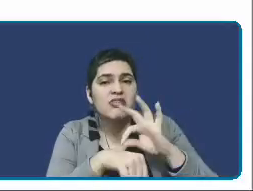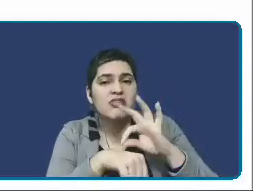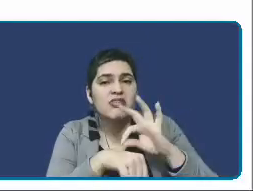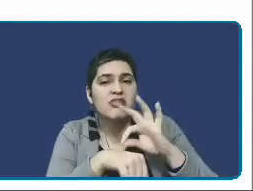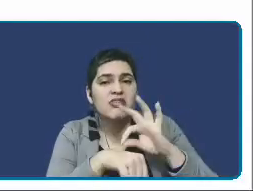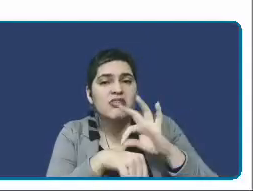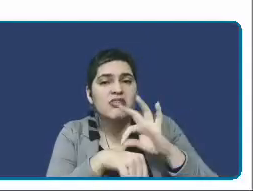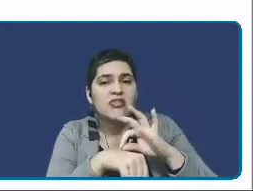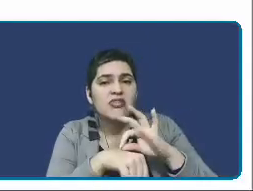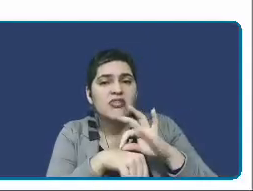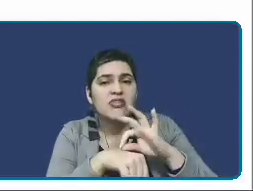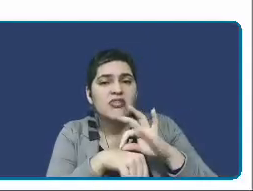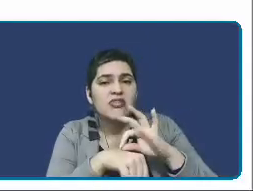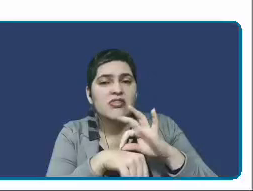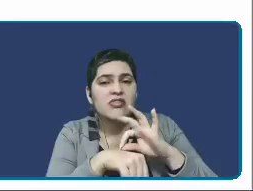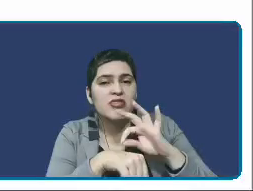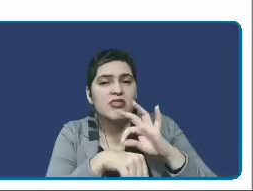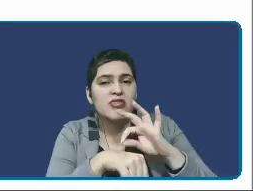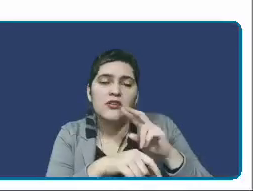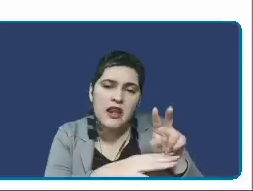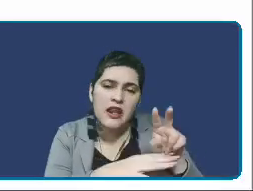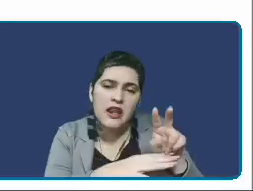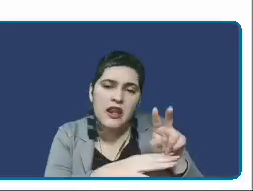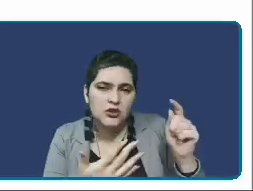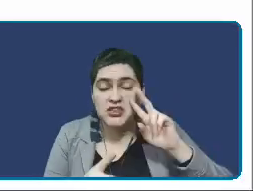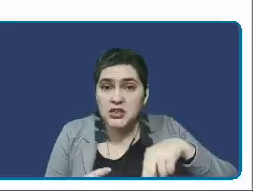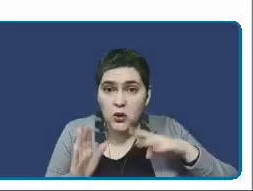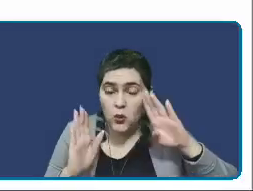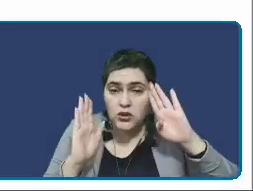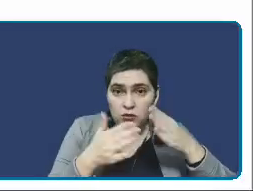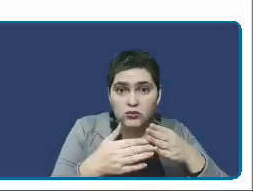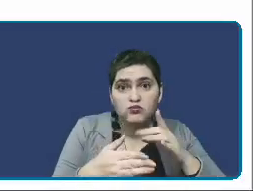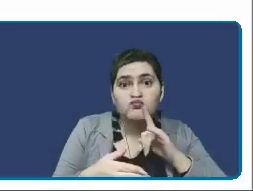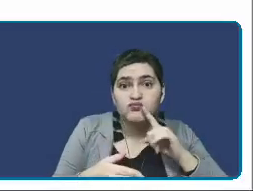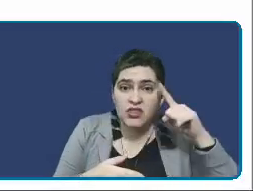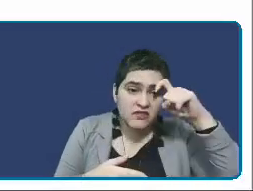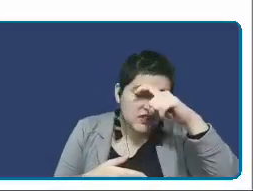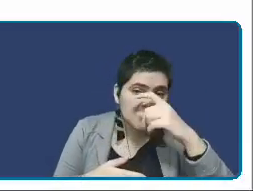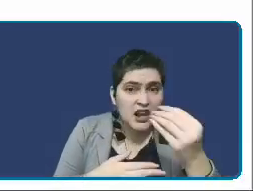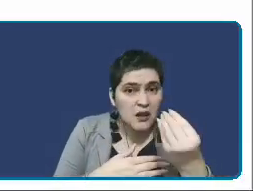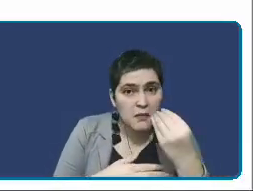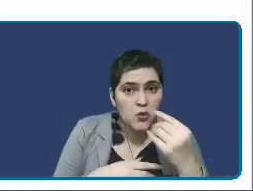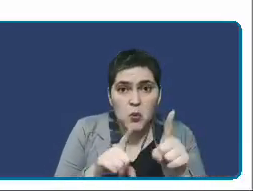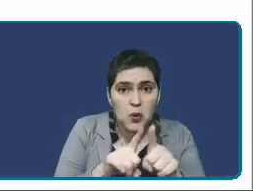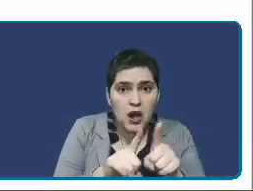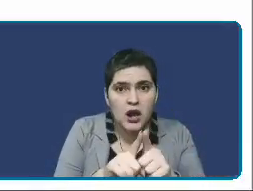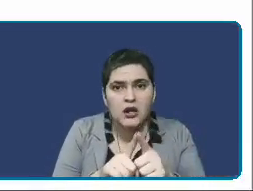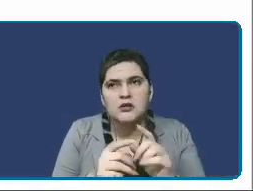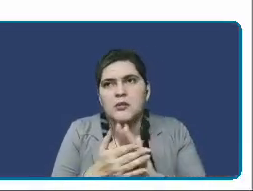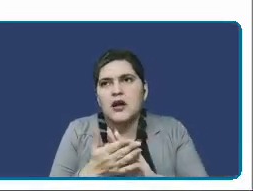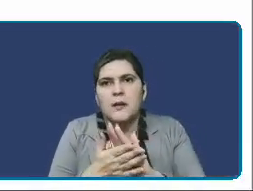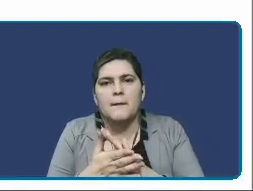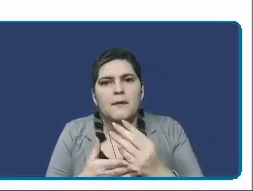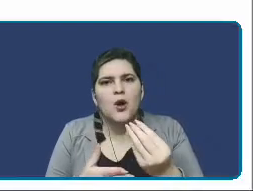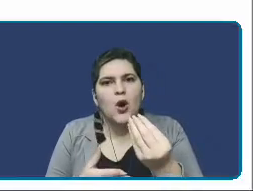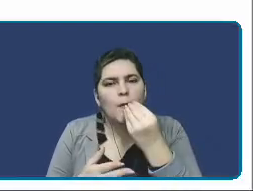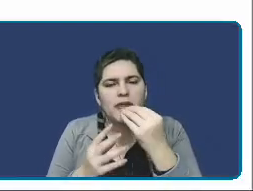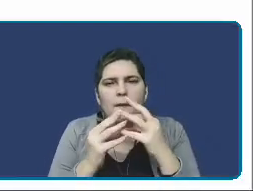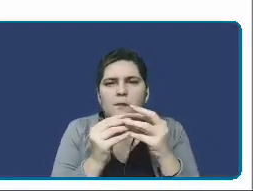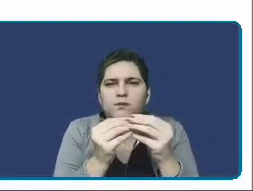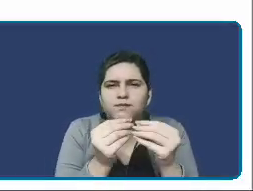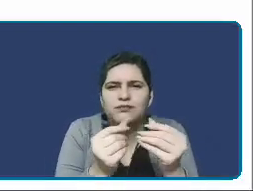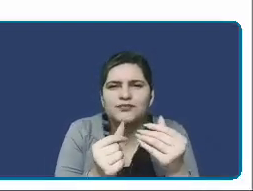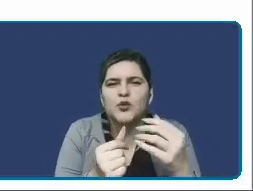dificultad alimentaria que se presentan específicamente en algunas etapas, ¿no es cierto? Cuando paso de la papilla al alimento entero, cuando